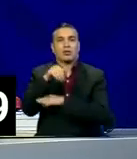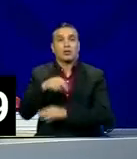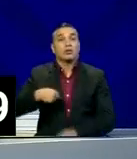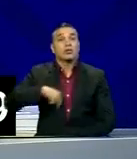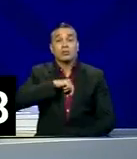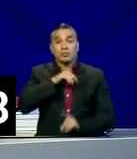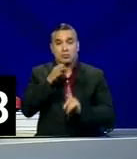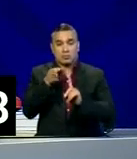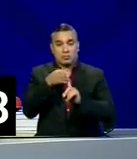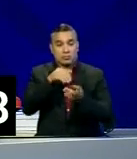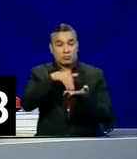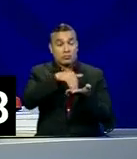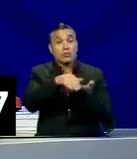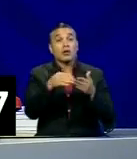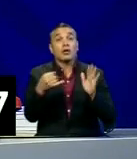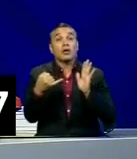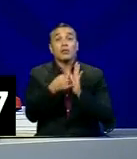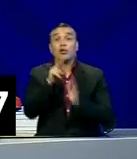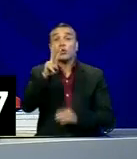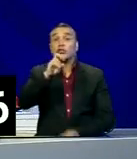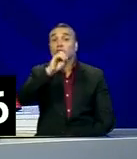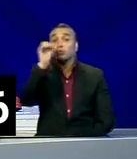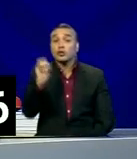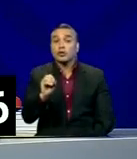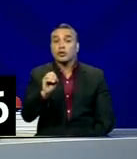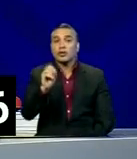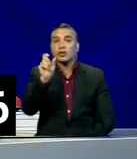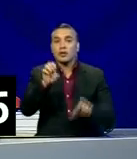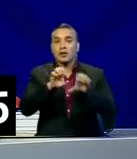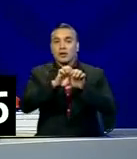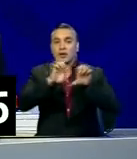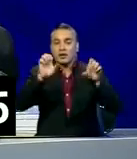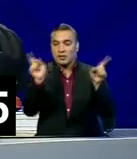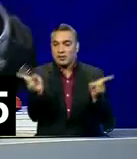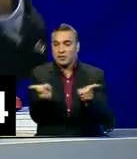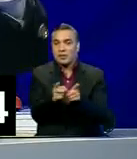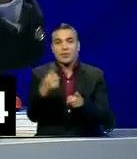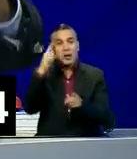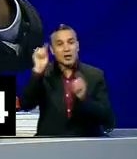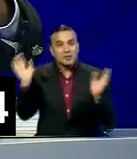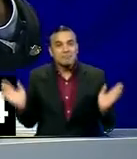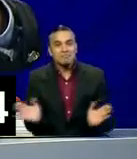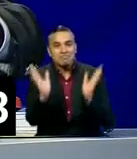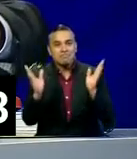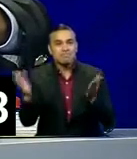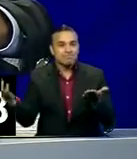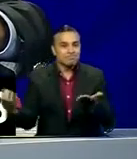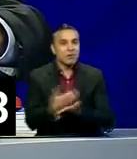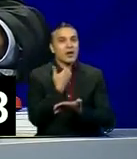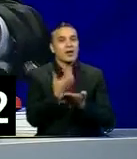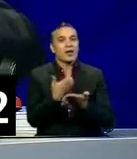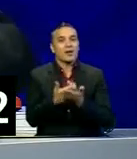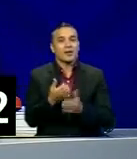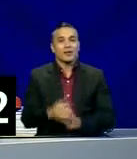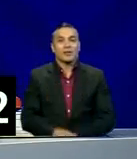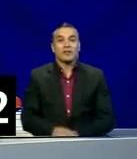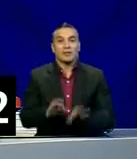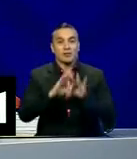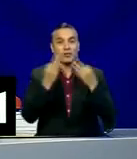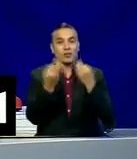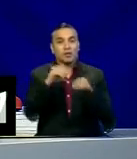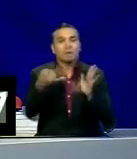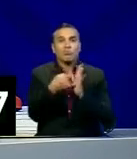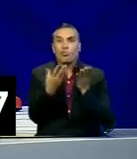el impuesto del 2% a los pequeños negocios para estimular los ingresos de las familias